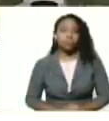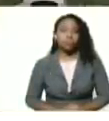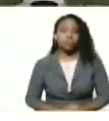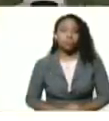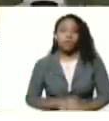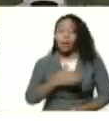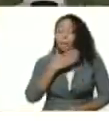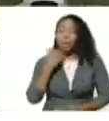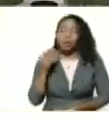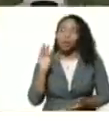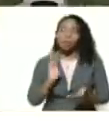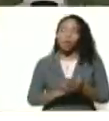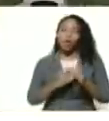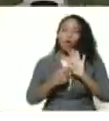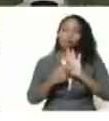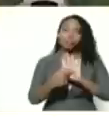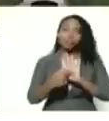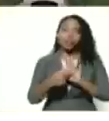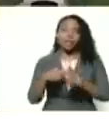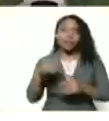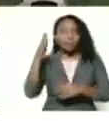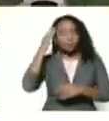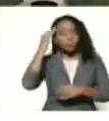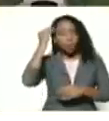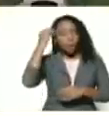Mejor no pongo los ejemplos que se me están ocurriendo.